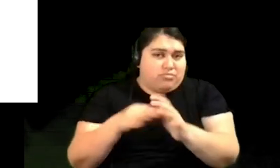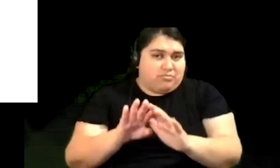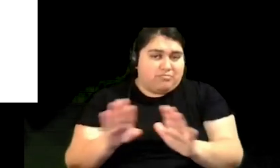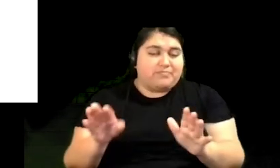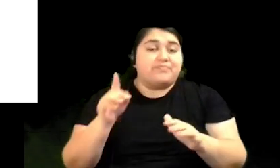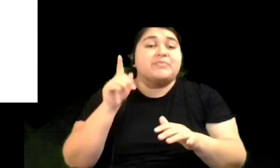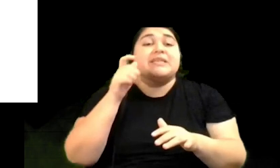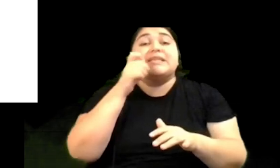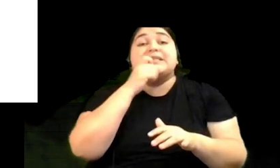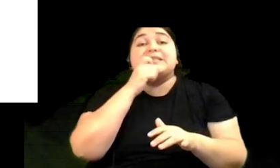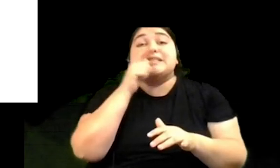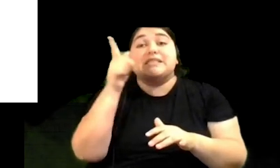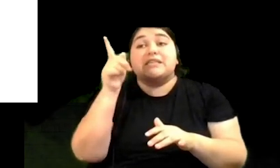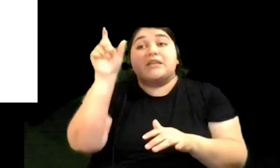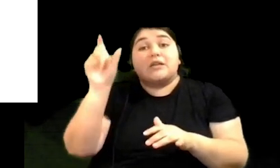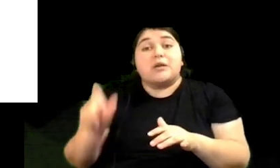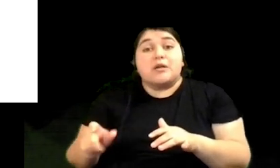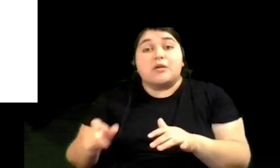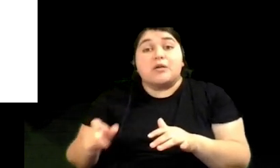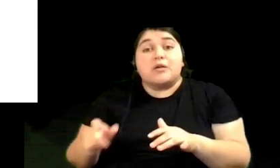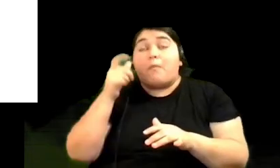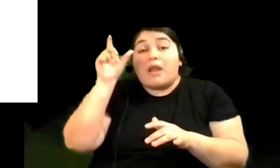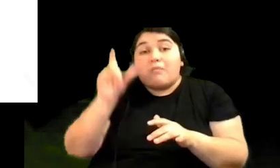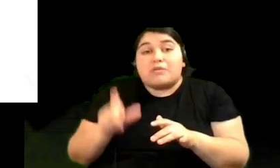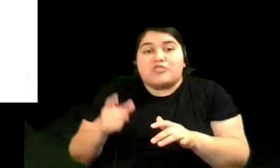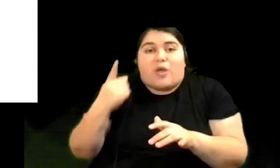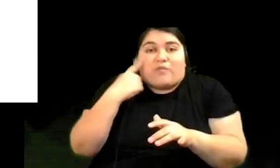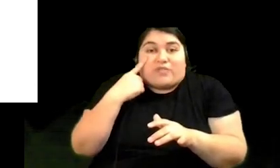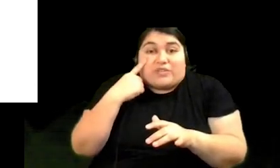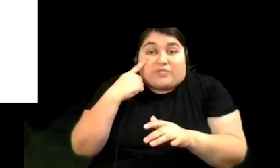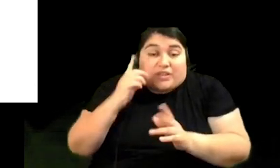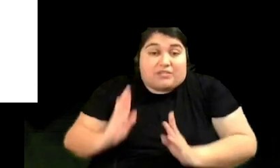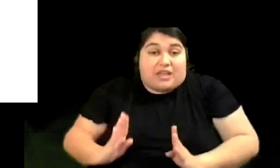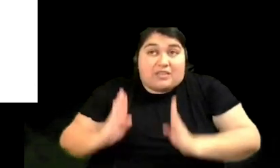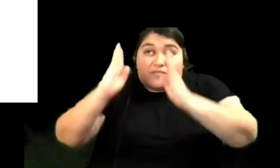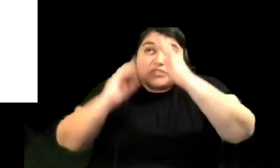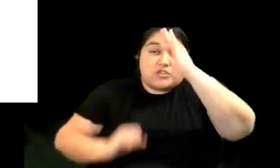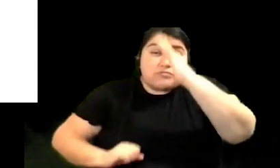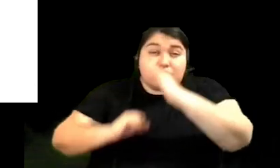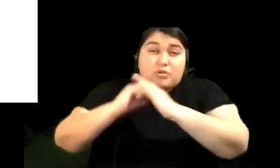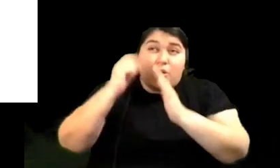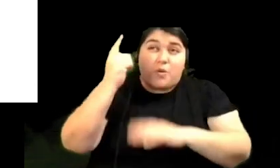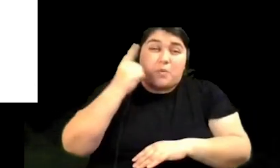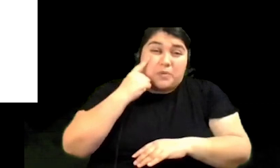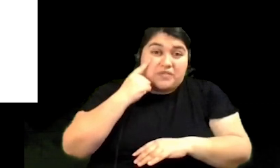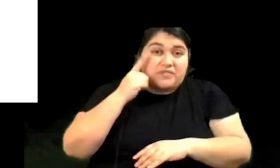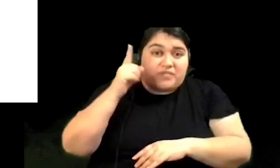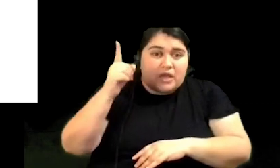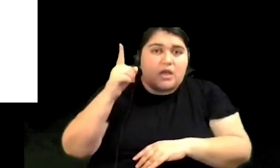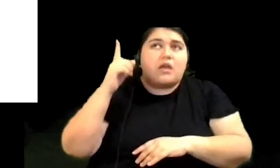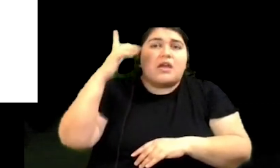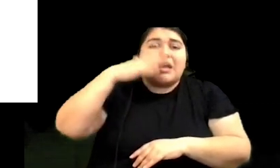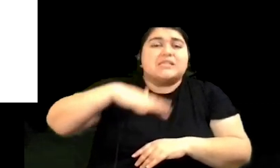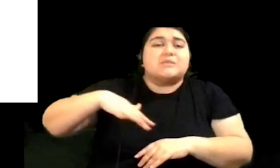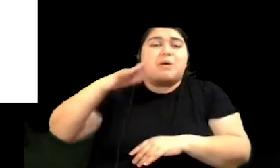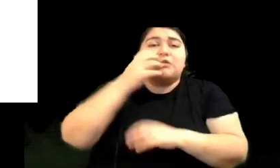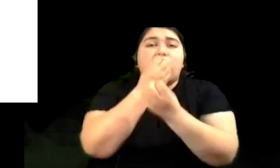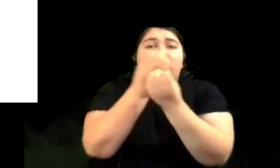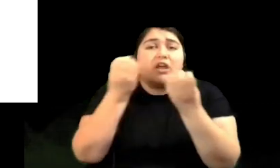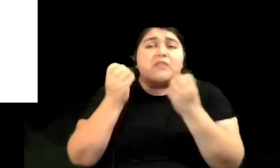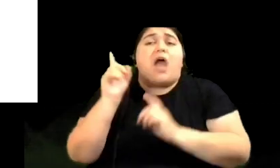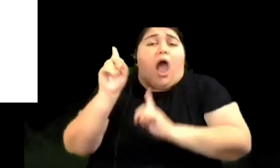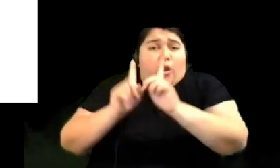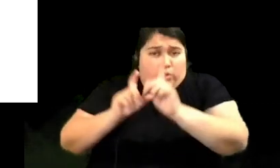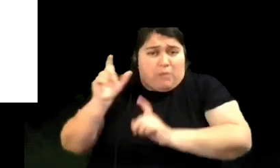ver era si el propietario del último piso consentía, de alguna manera, que arriba tuviera este espacio verde. Quizá nunca pasaba nada. Ustedes saben